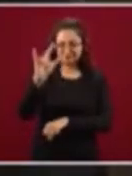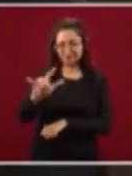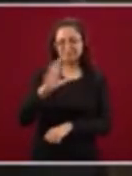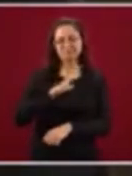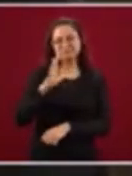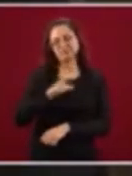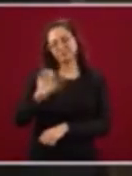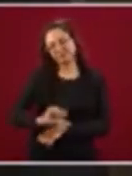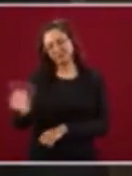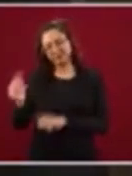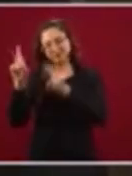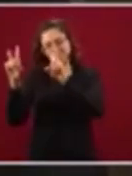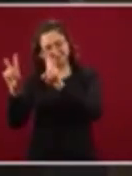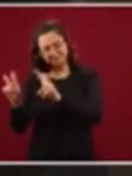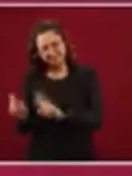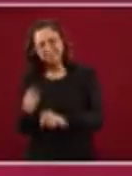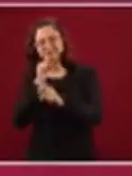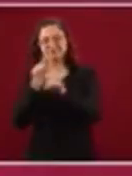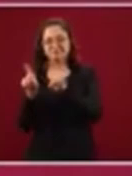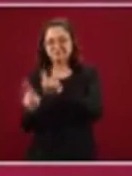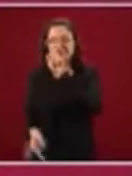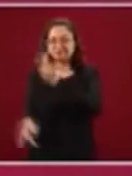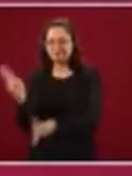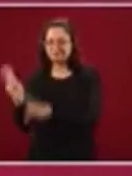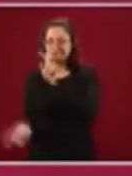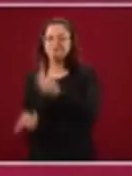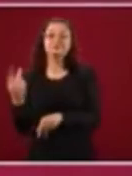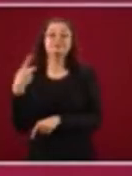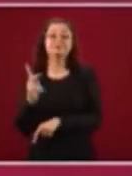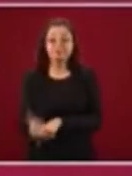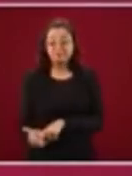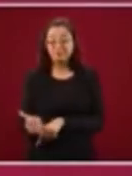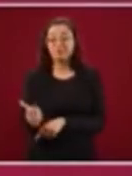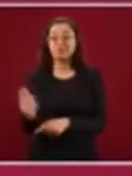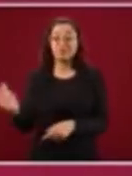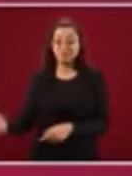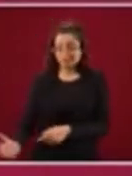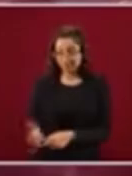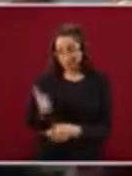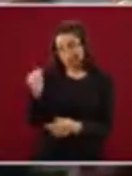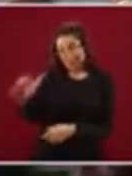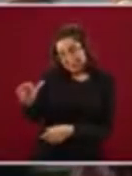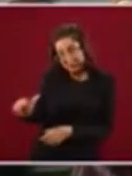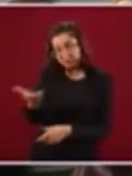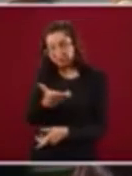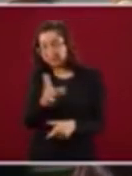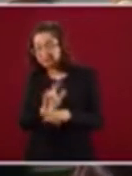cosas, o sea, que estamos tratando, pero aprovecho, pues decir, a ver,